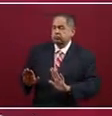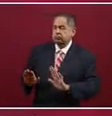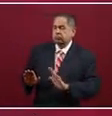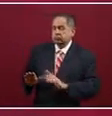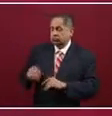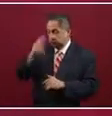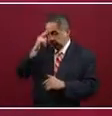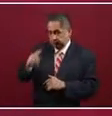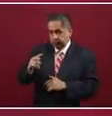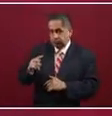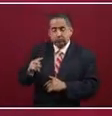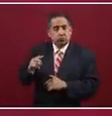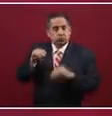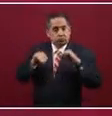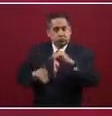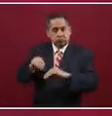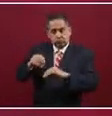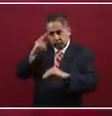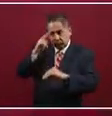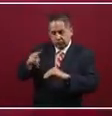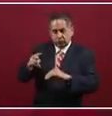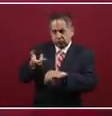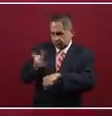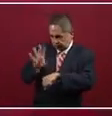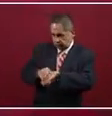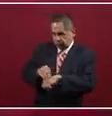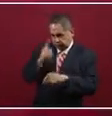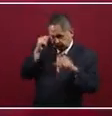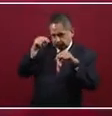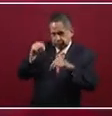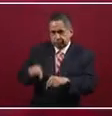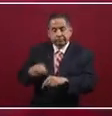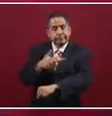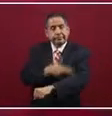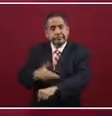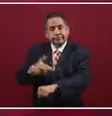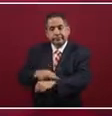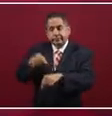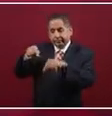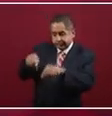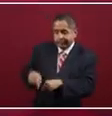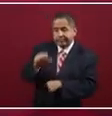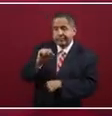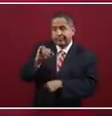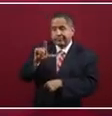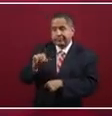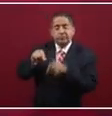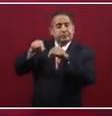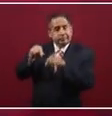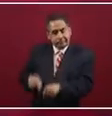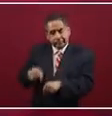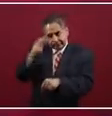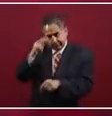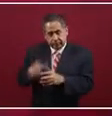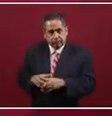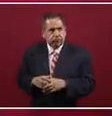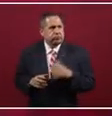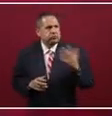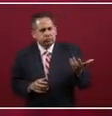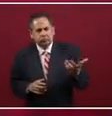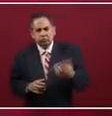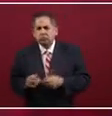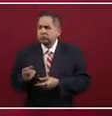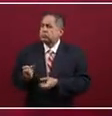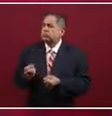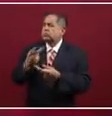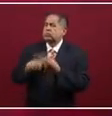poner en México personas que ustedes puedan admitir para que terminen su proceso de asilo. Y es lo que estamos haciendo. ¿Cuántos hemos